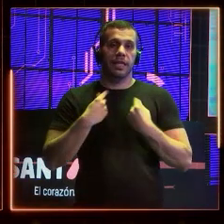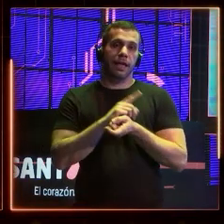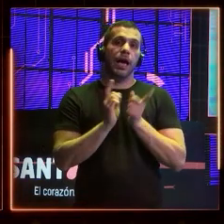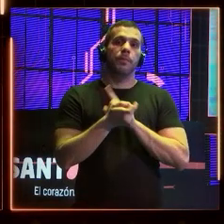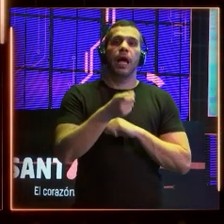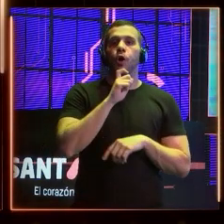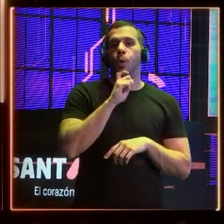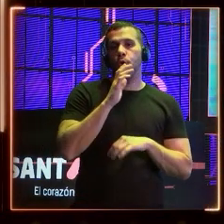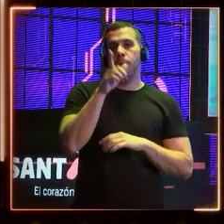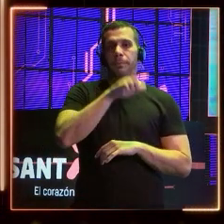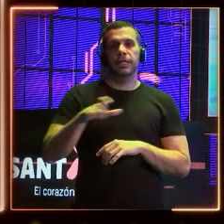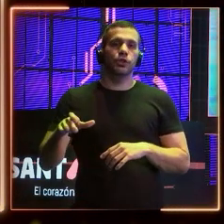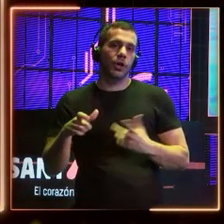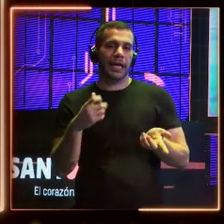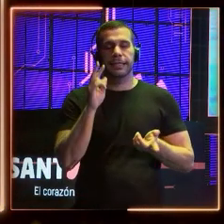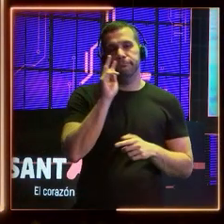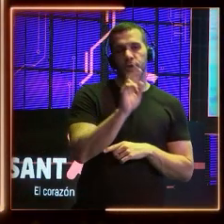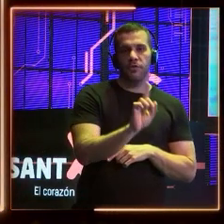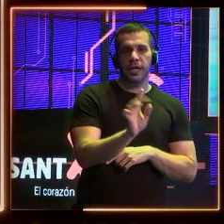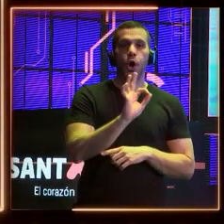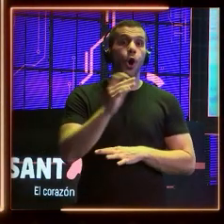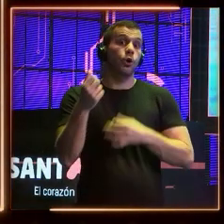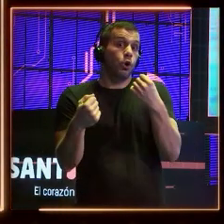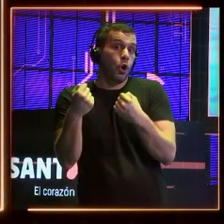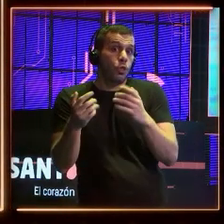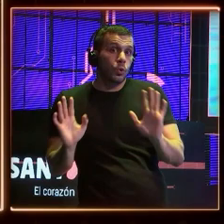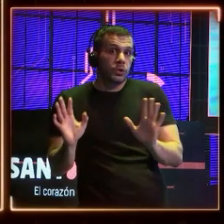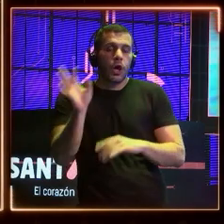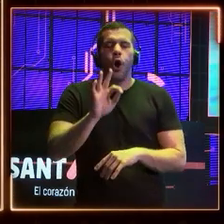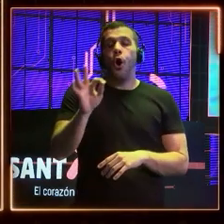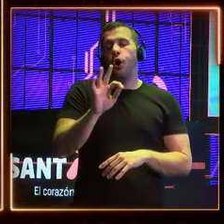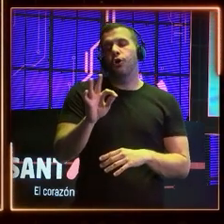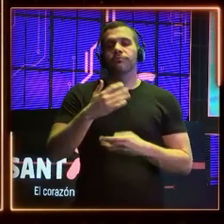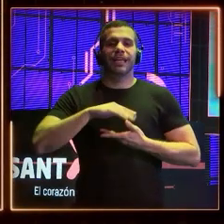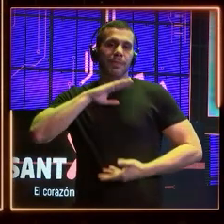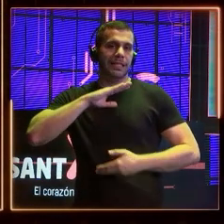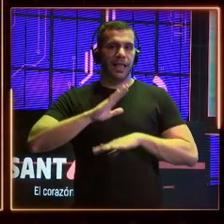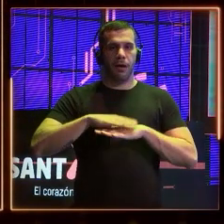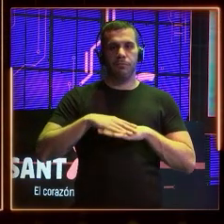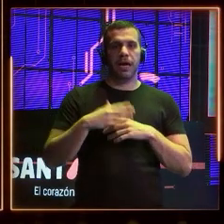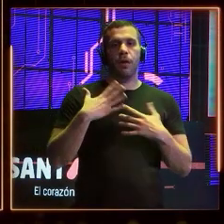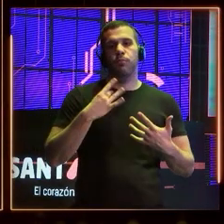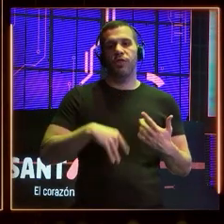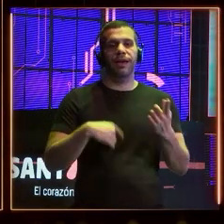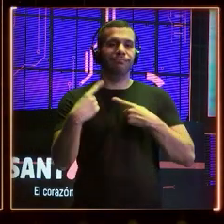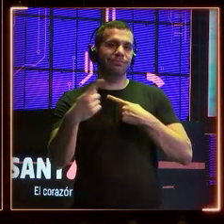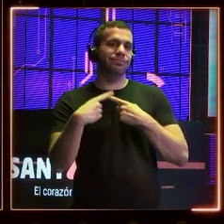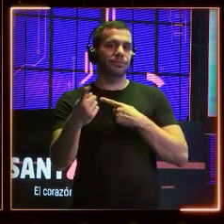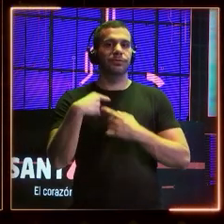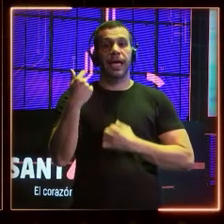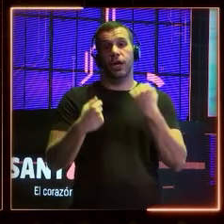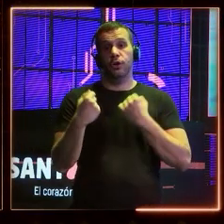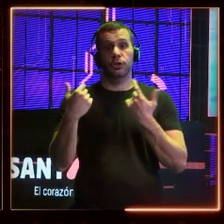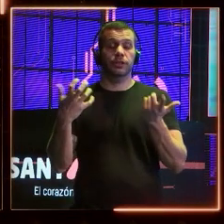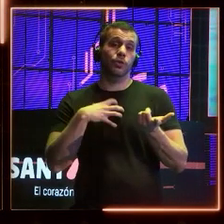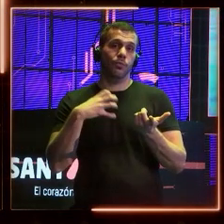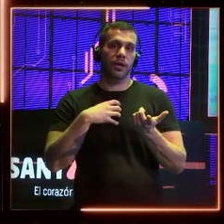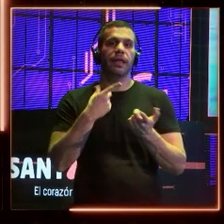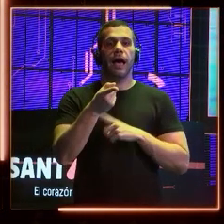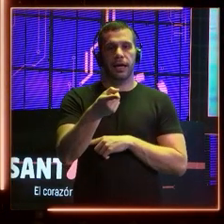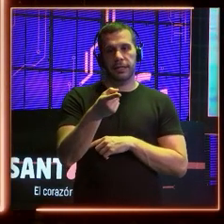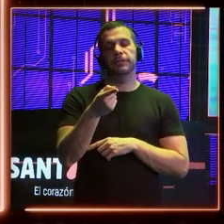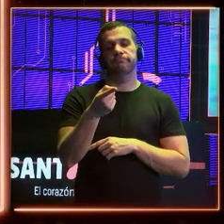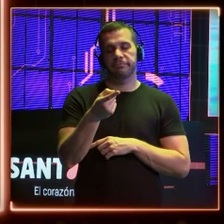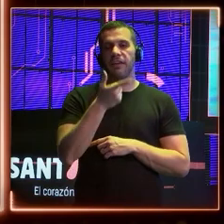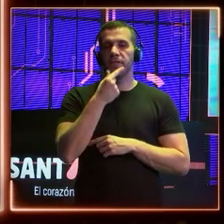conducen para personas invidentes para personas que no son capaces de desplazarse con la autonomía que este tipo de tecnologías permiten Y de nuevo